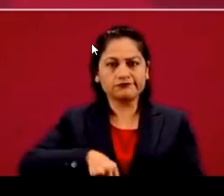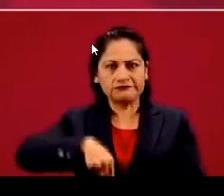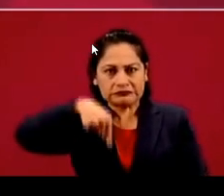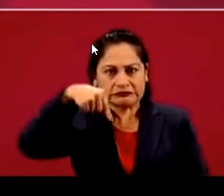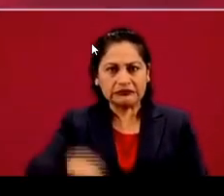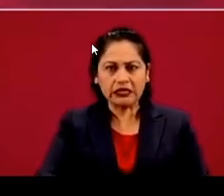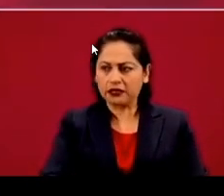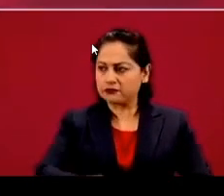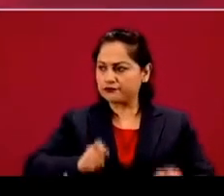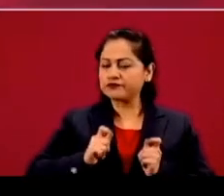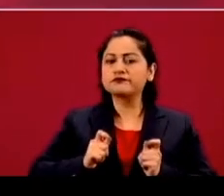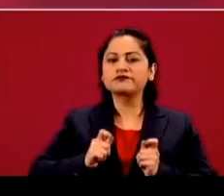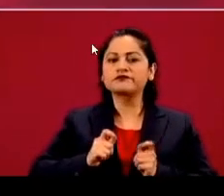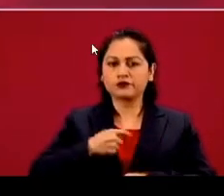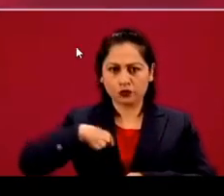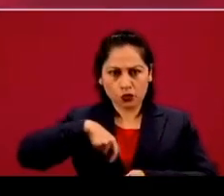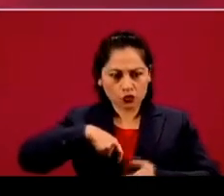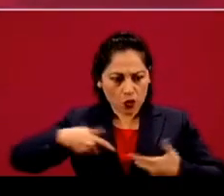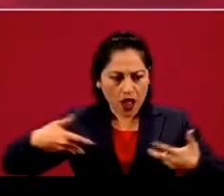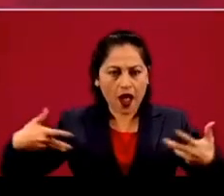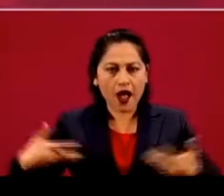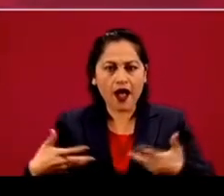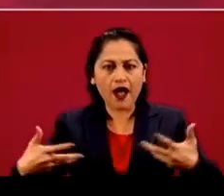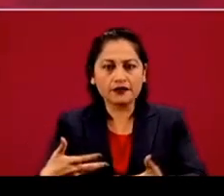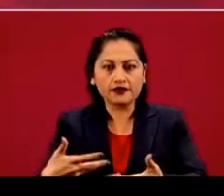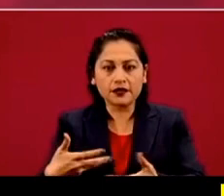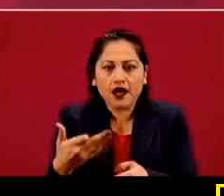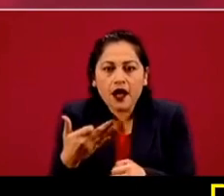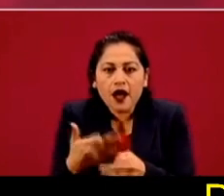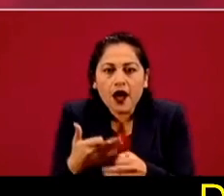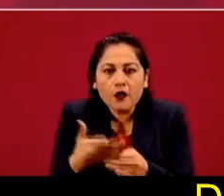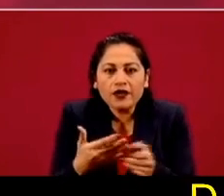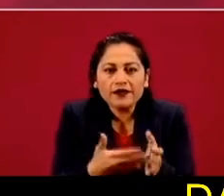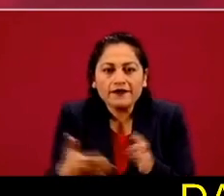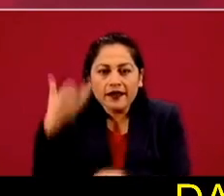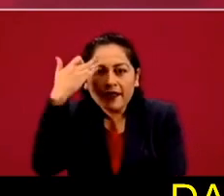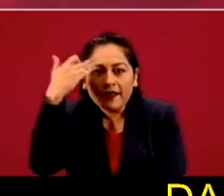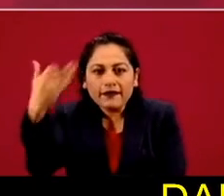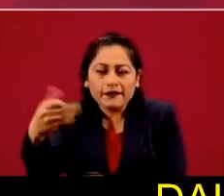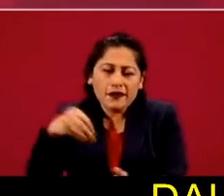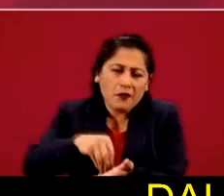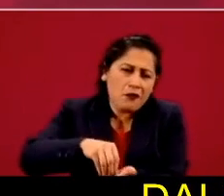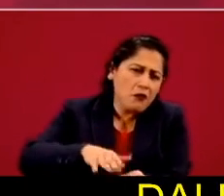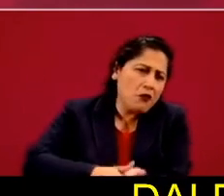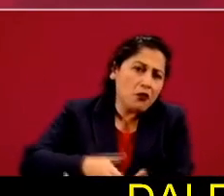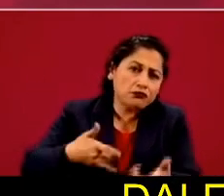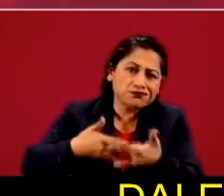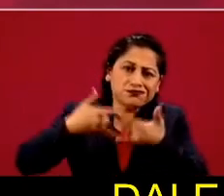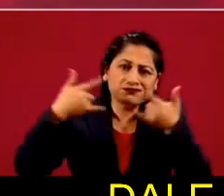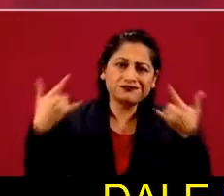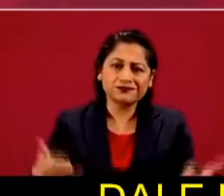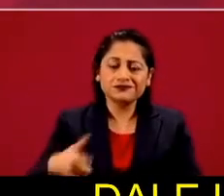Estamos viviendo un momento histórico, son tiempos interesantes,